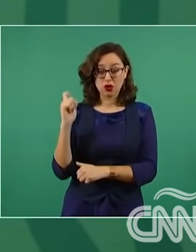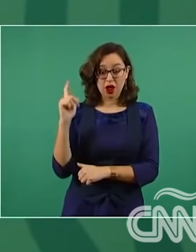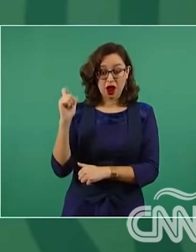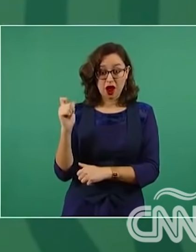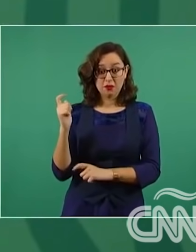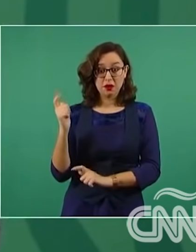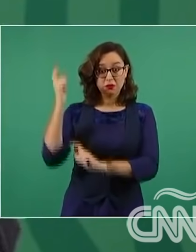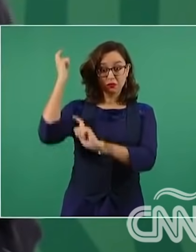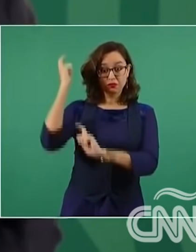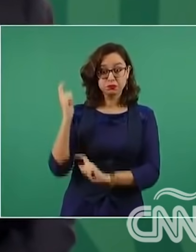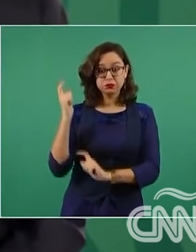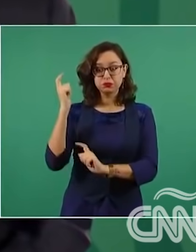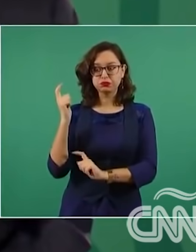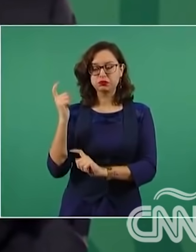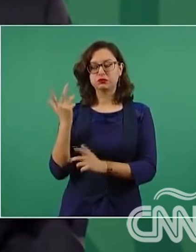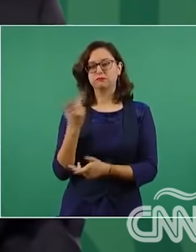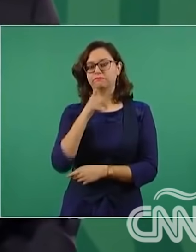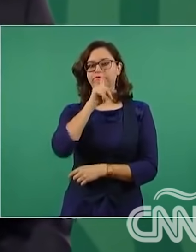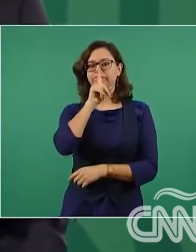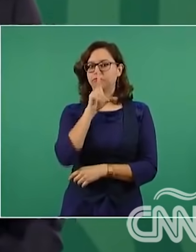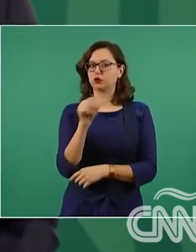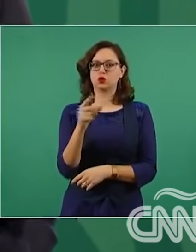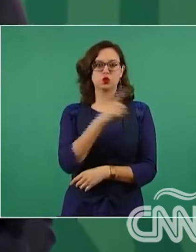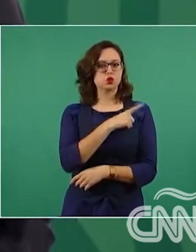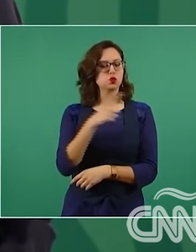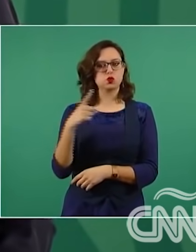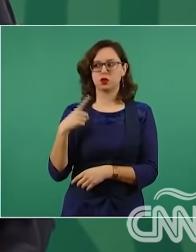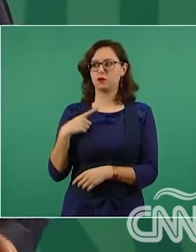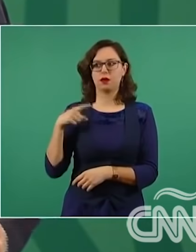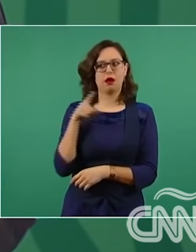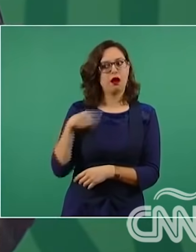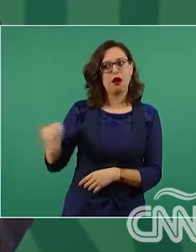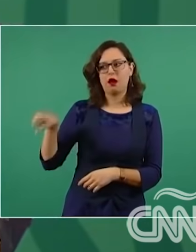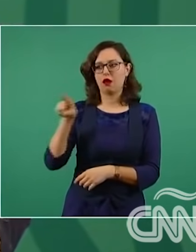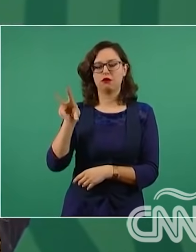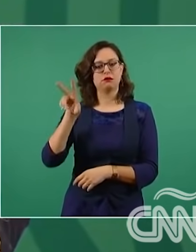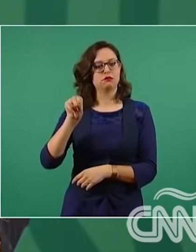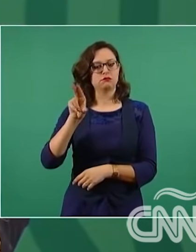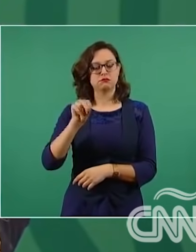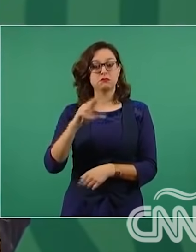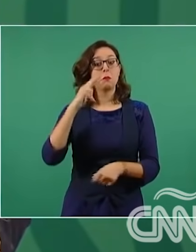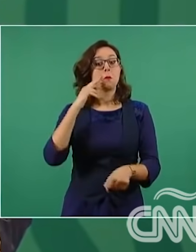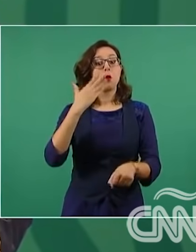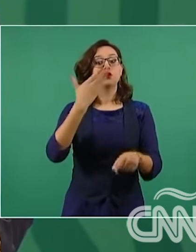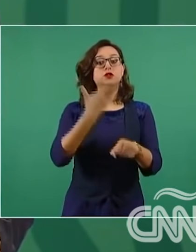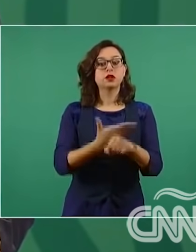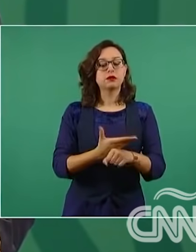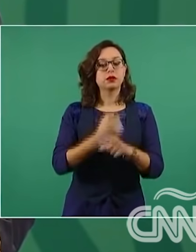porque la responsabilidad de la seguridad corresponde al Estado.